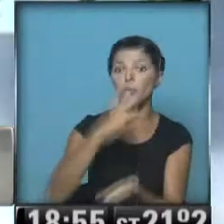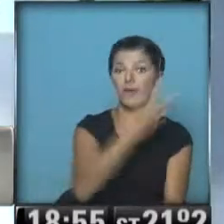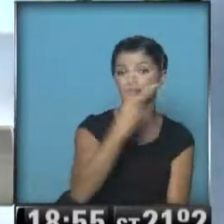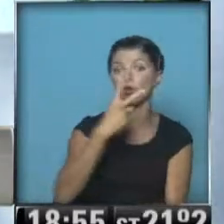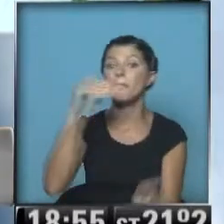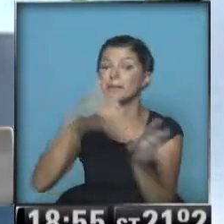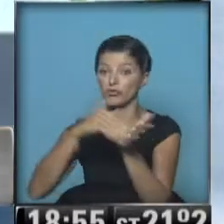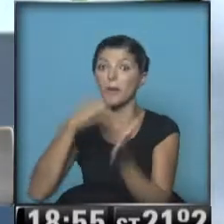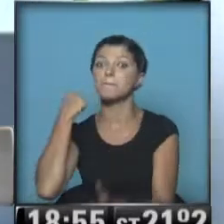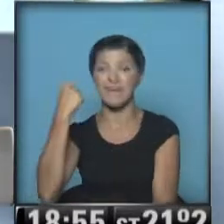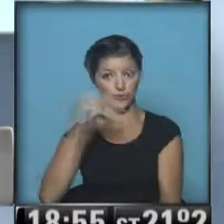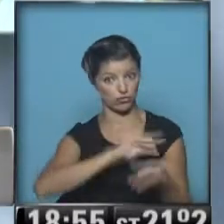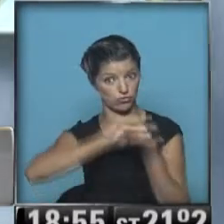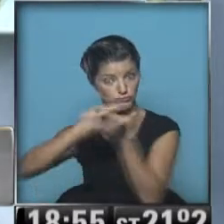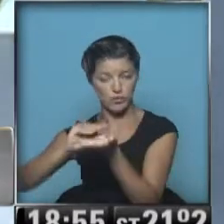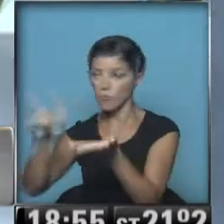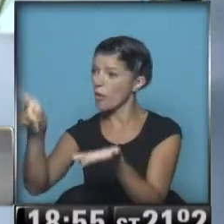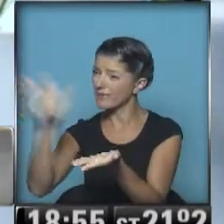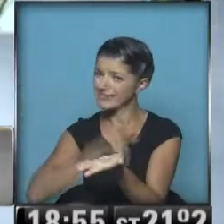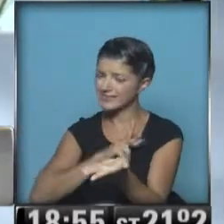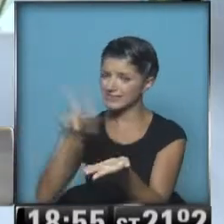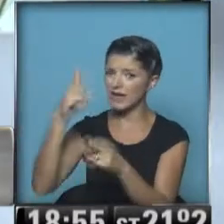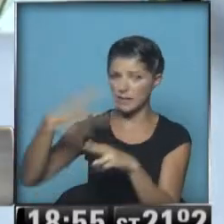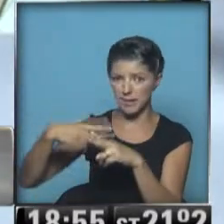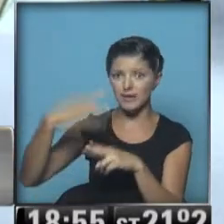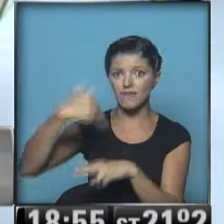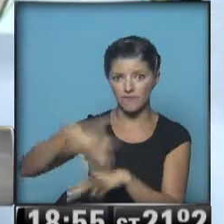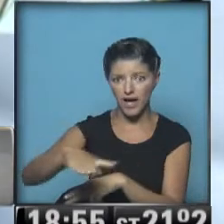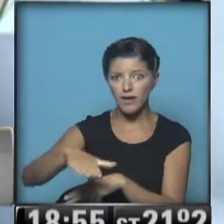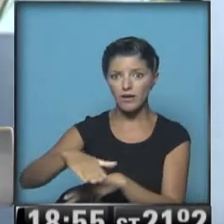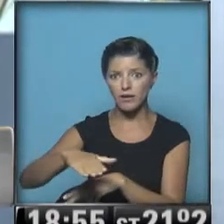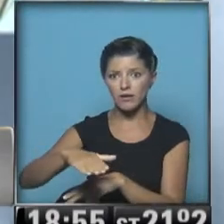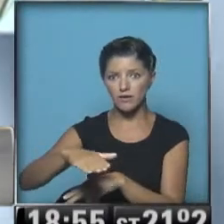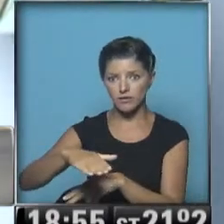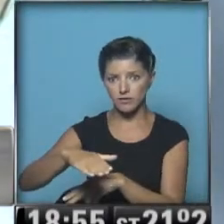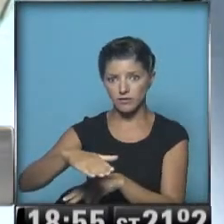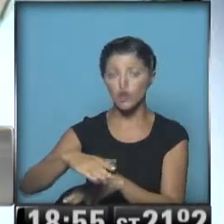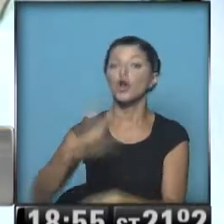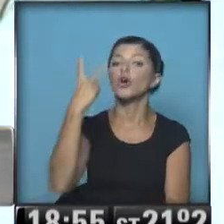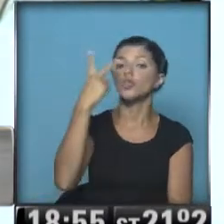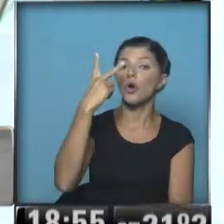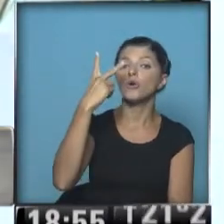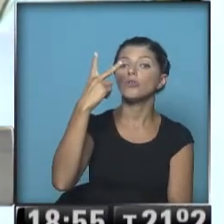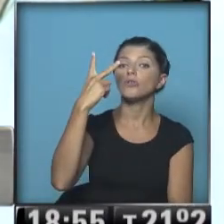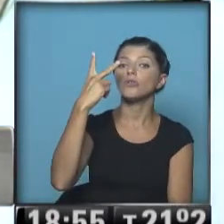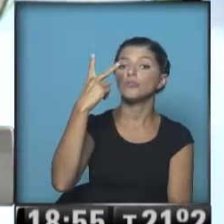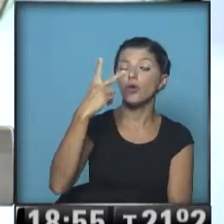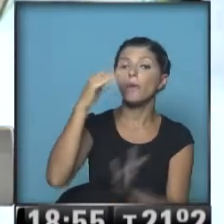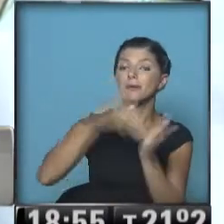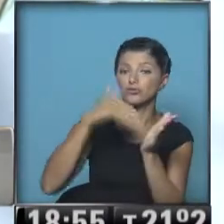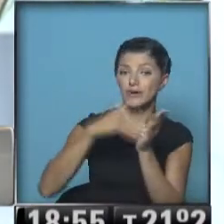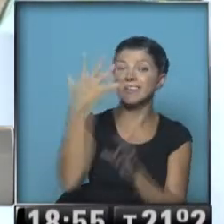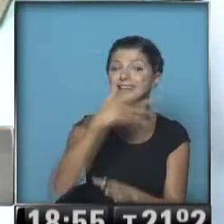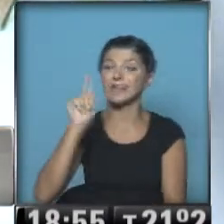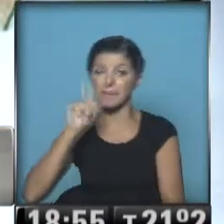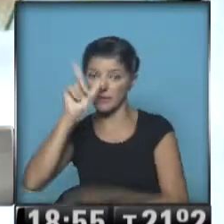de pesos y vos me decís que el parque va a poder aguantar una carga entonces de 2.5 millones de turistas